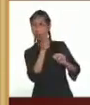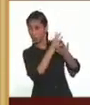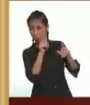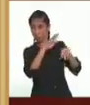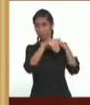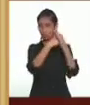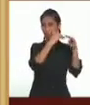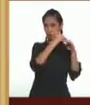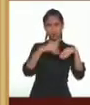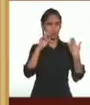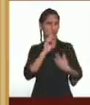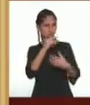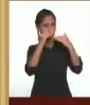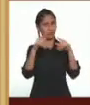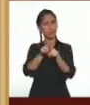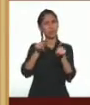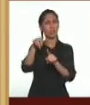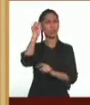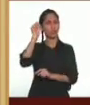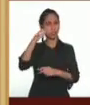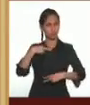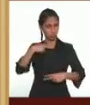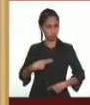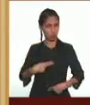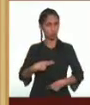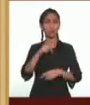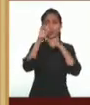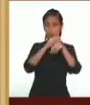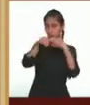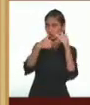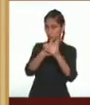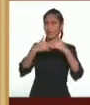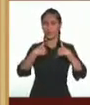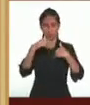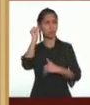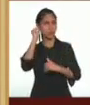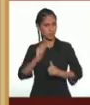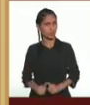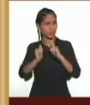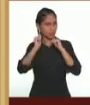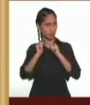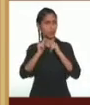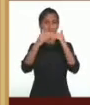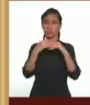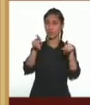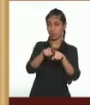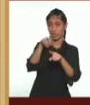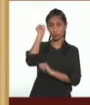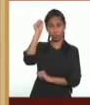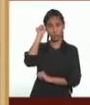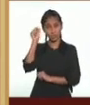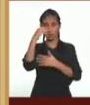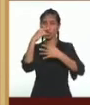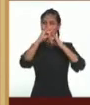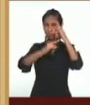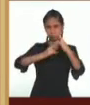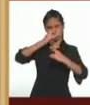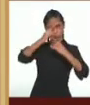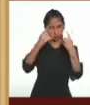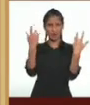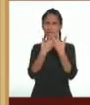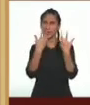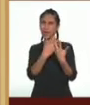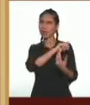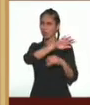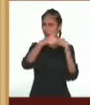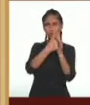respuesta sería, los derechos humanos son los derechos que tenemos por existir como seres humanos. Estos derechos universales forman parte de todos nosotros con independencia